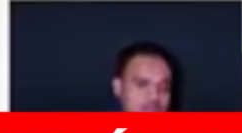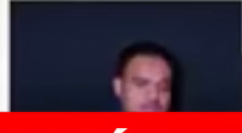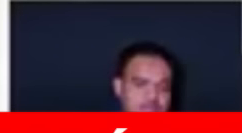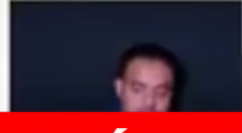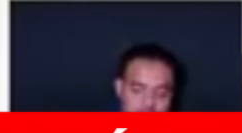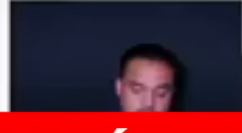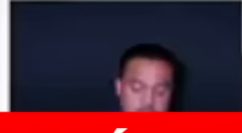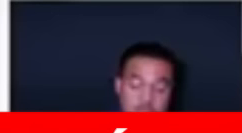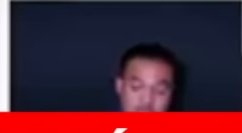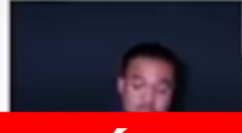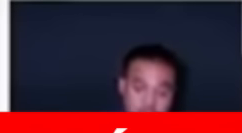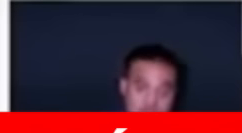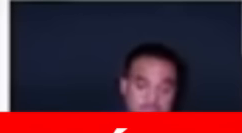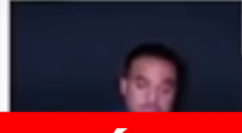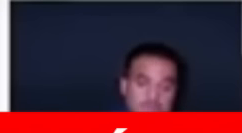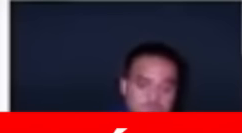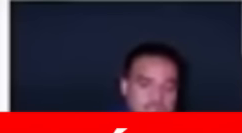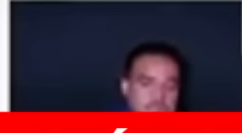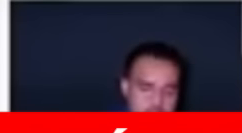Entiéndase bien esto.